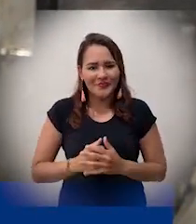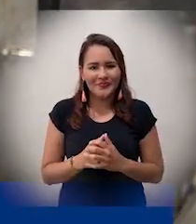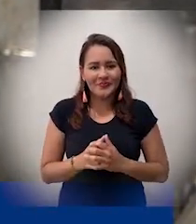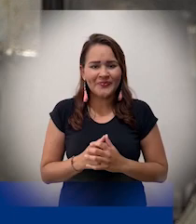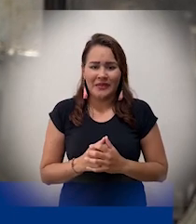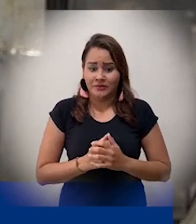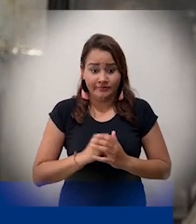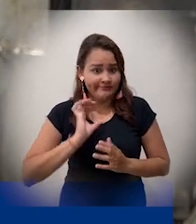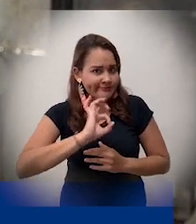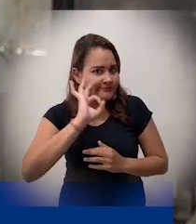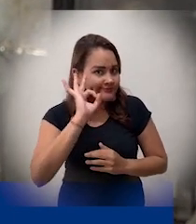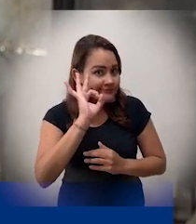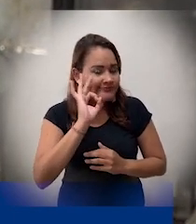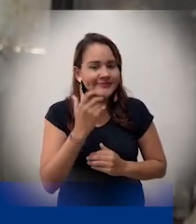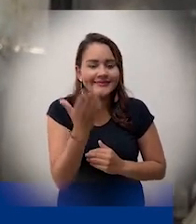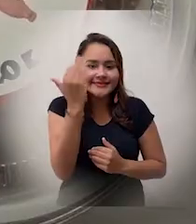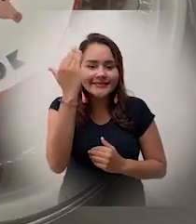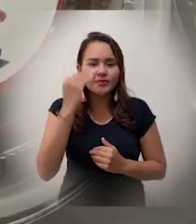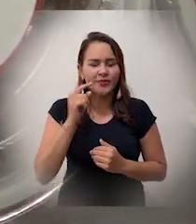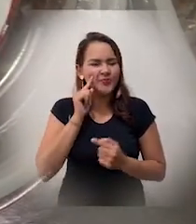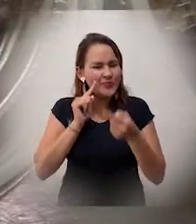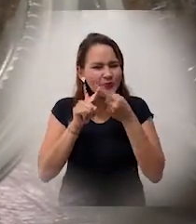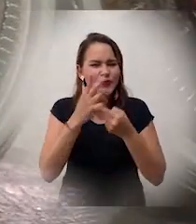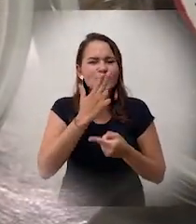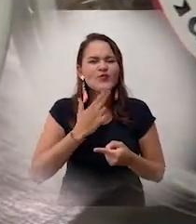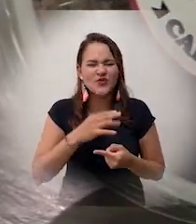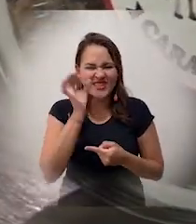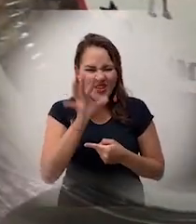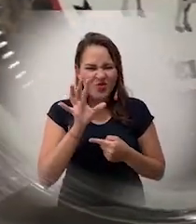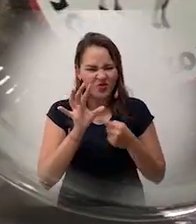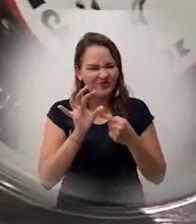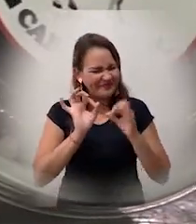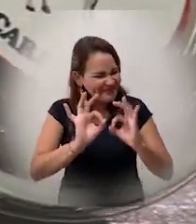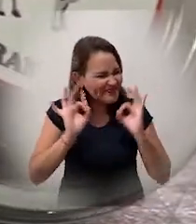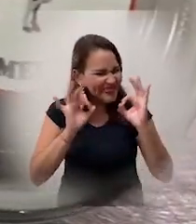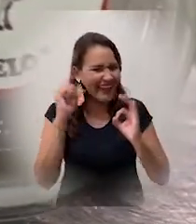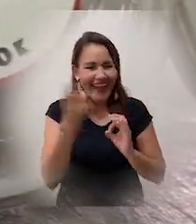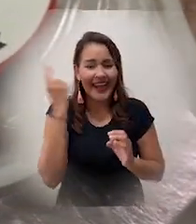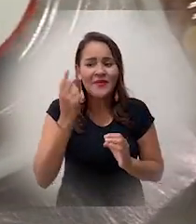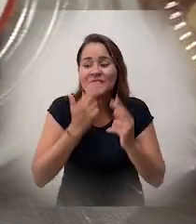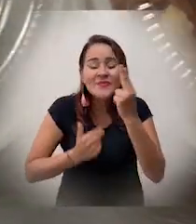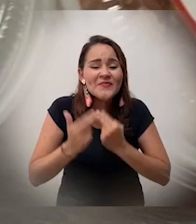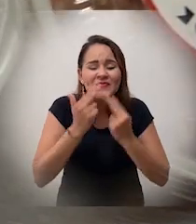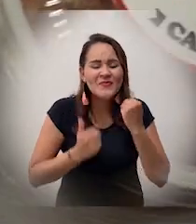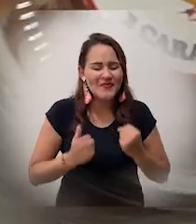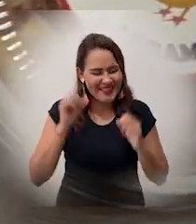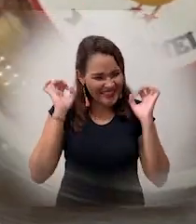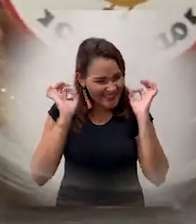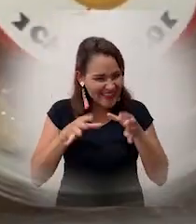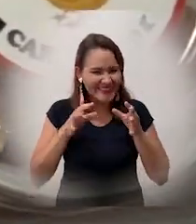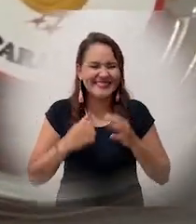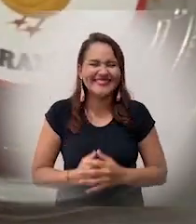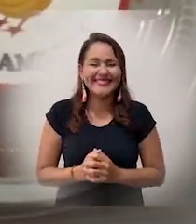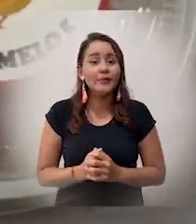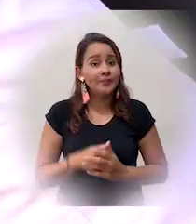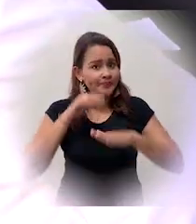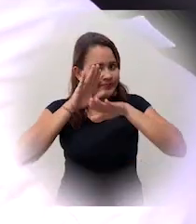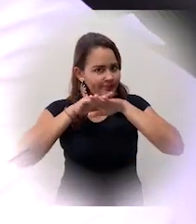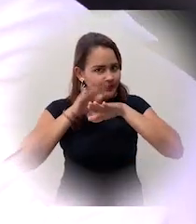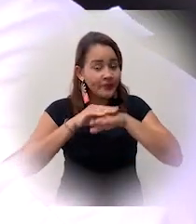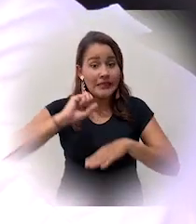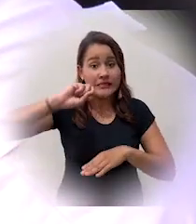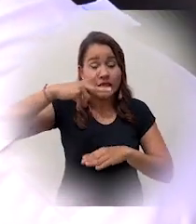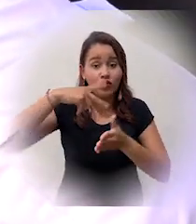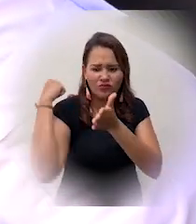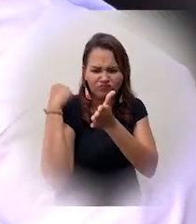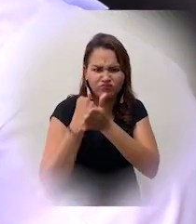Fantástico, es un dulce que estoy seguro va a tener éxito, va a consumir dulce con proteína. Cabe